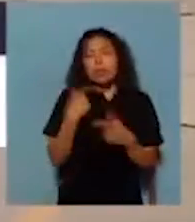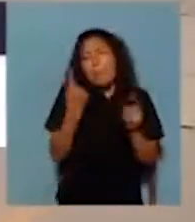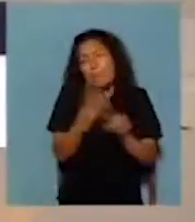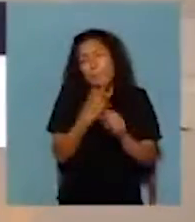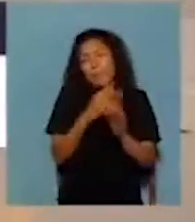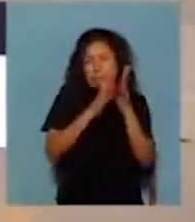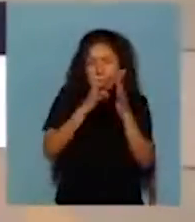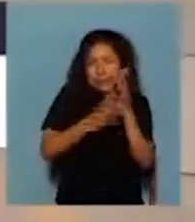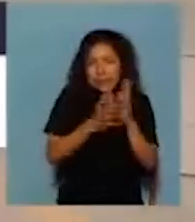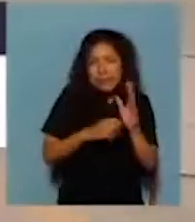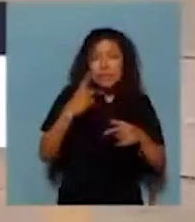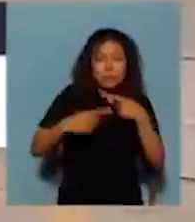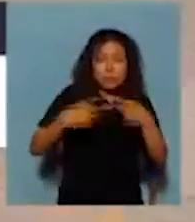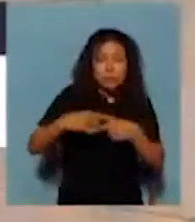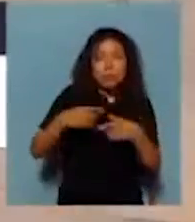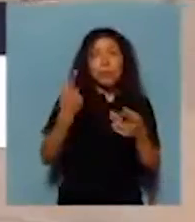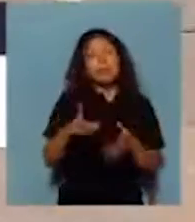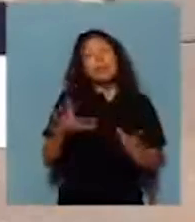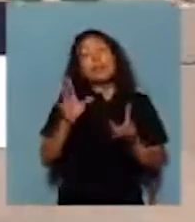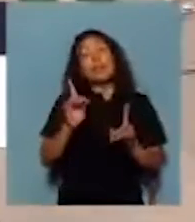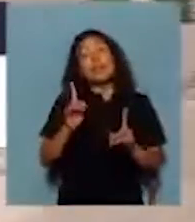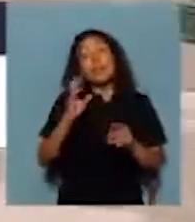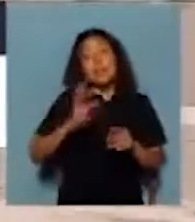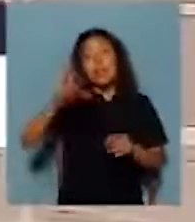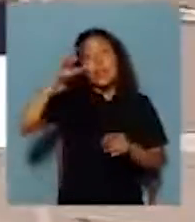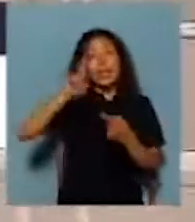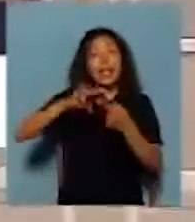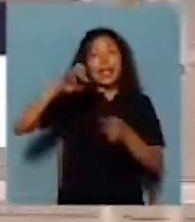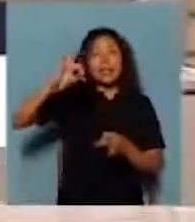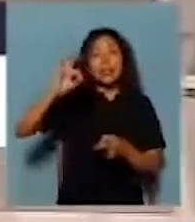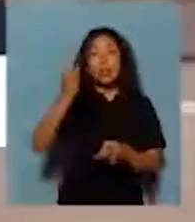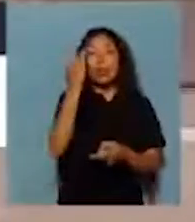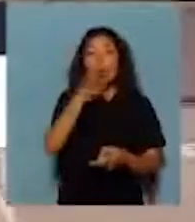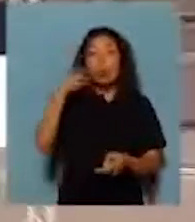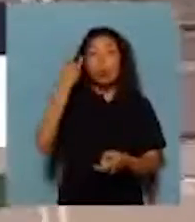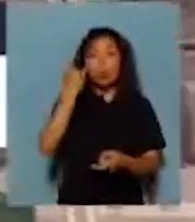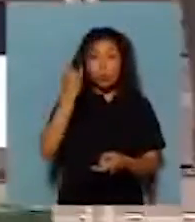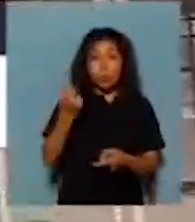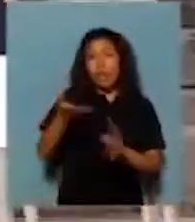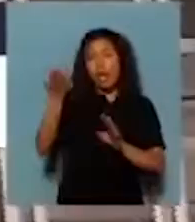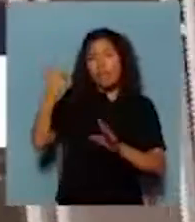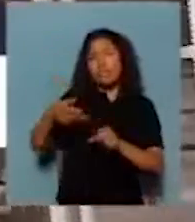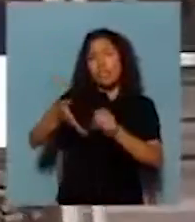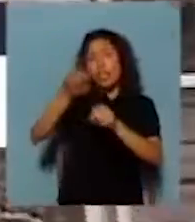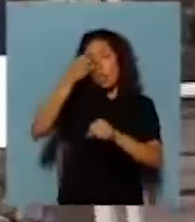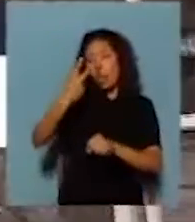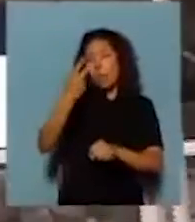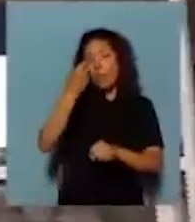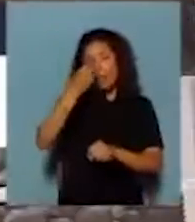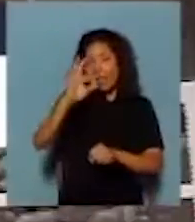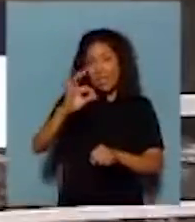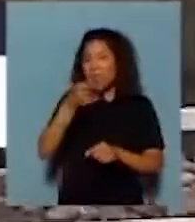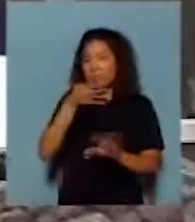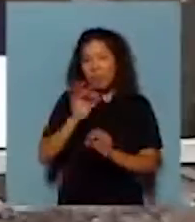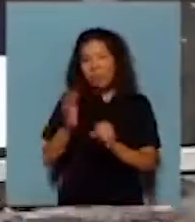nueva edición de la Expo Jujuy 2022, porque en el 2020 no la pudimos hacer por la pandemia, la hicimos la